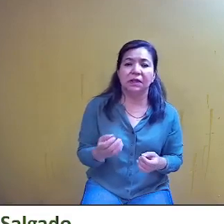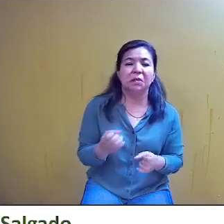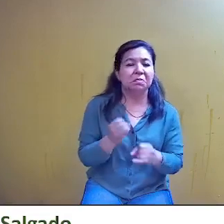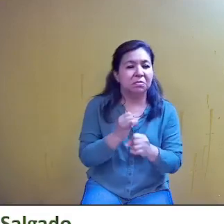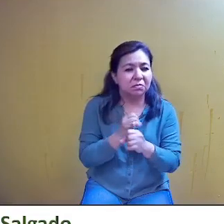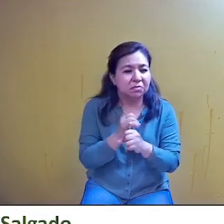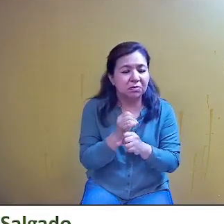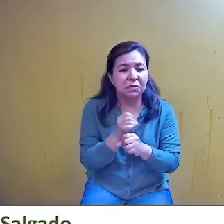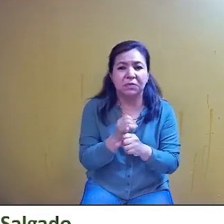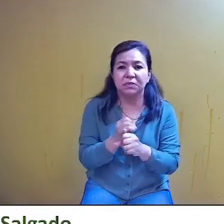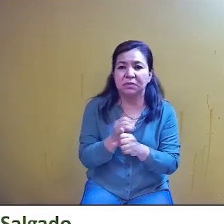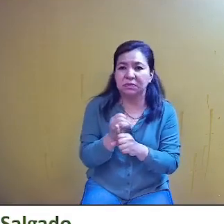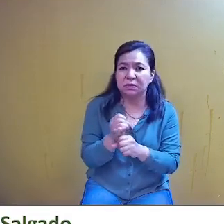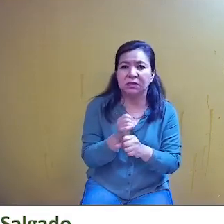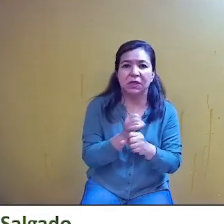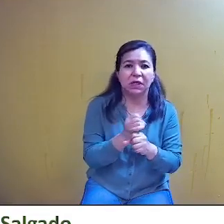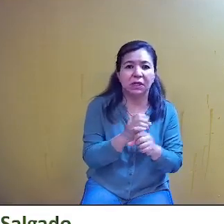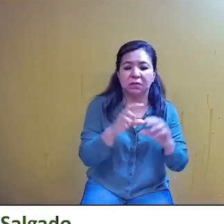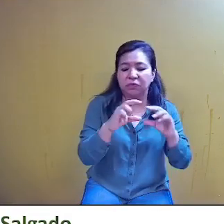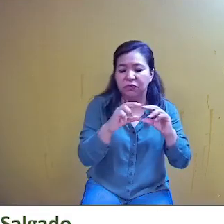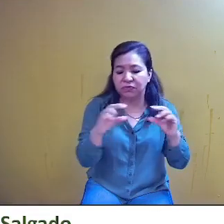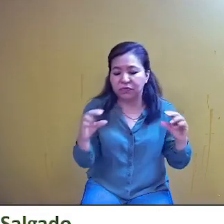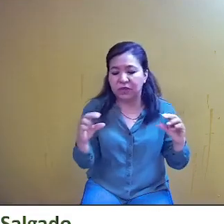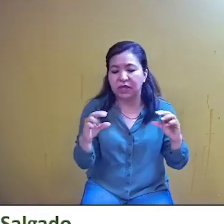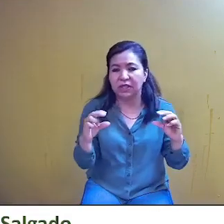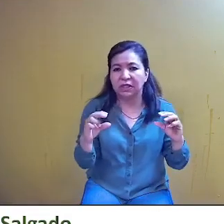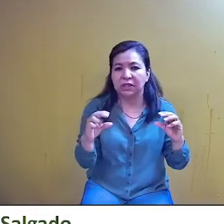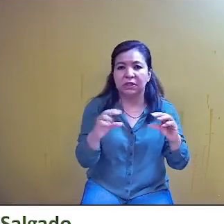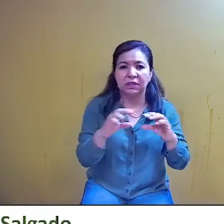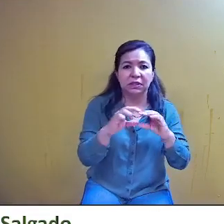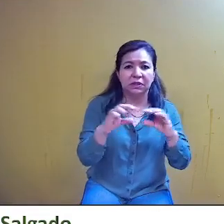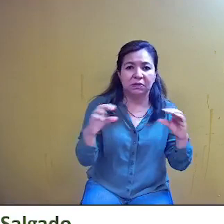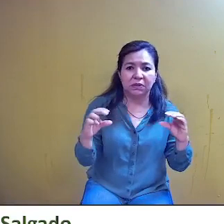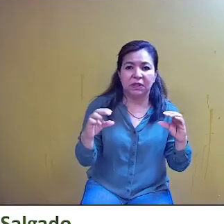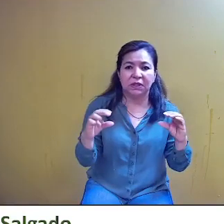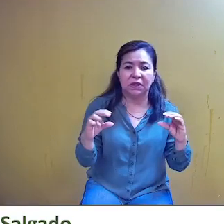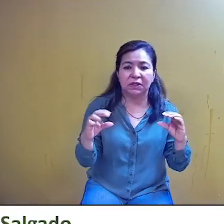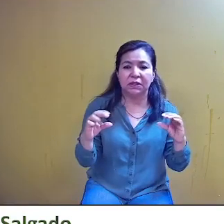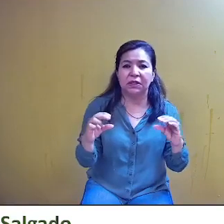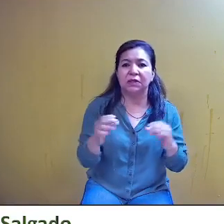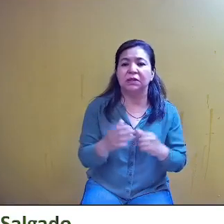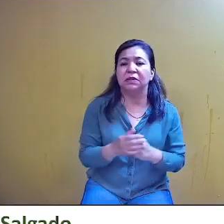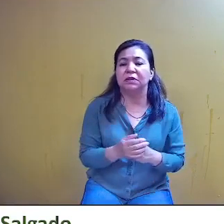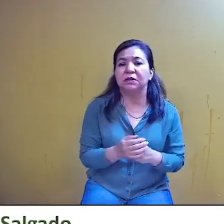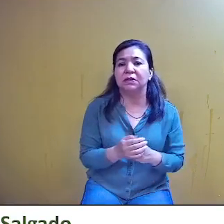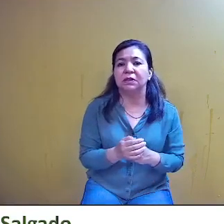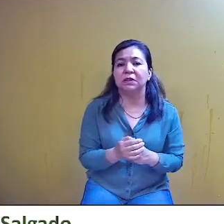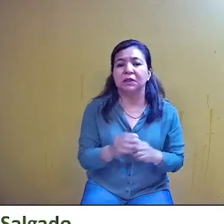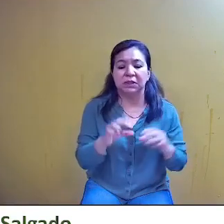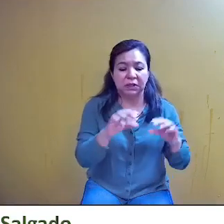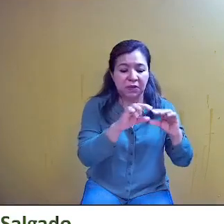las frases y o expresiones valoradas en lo individual,